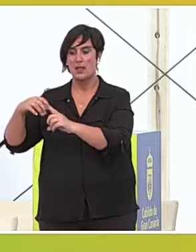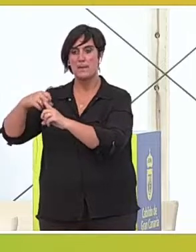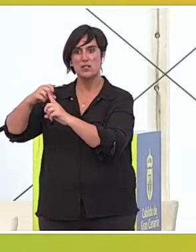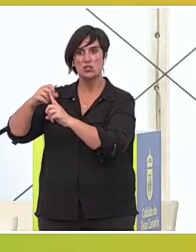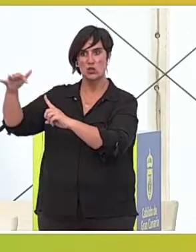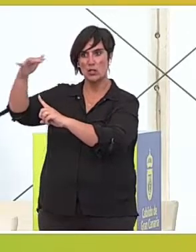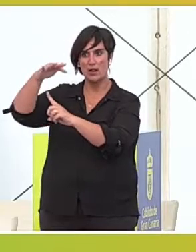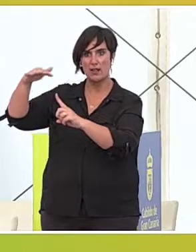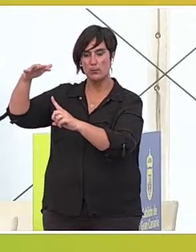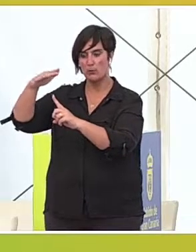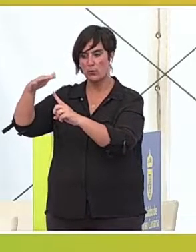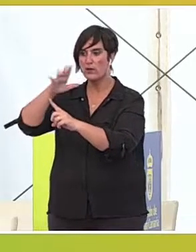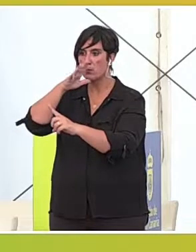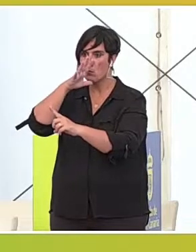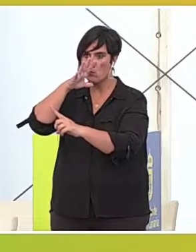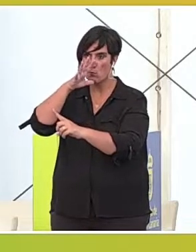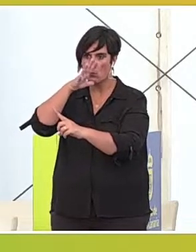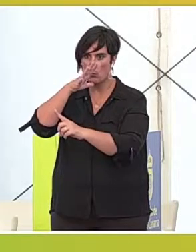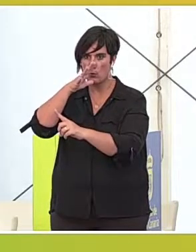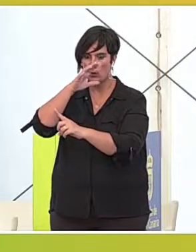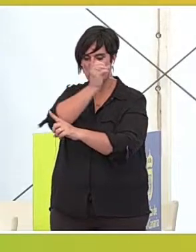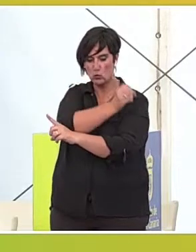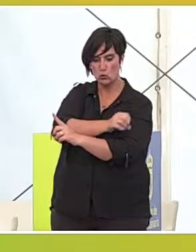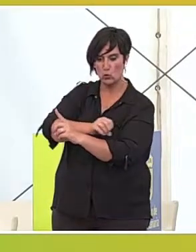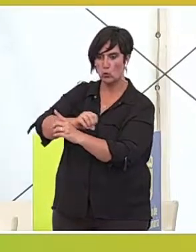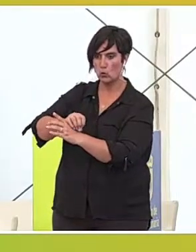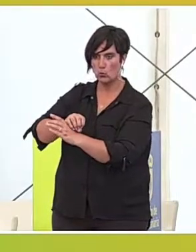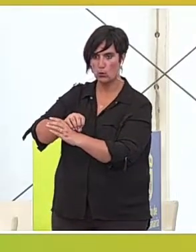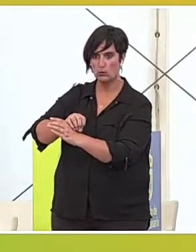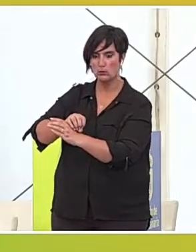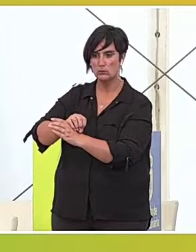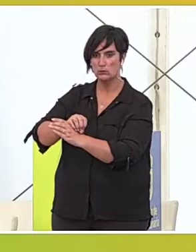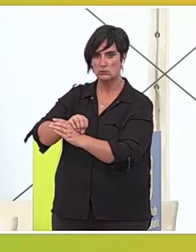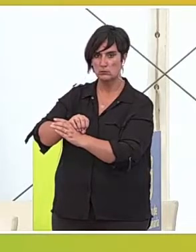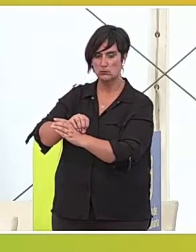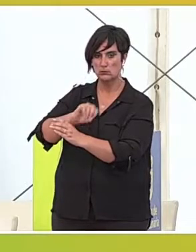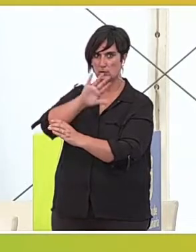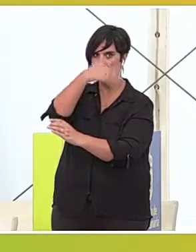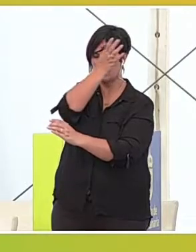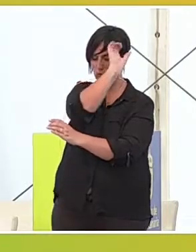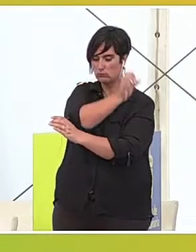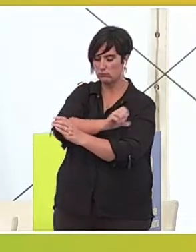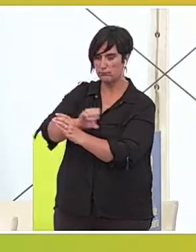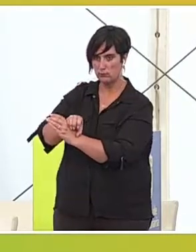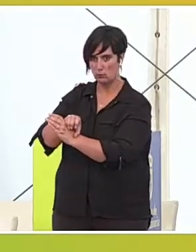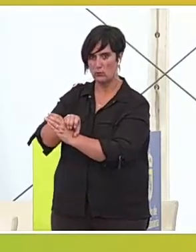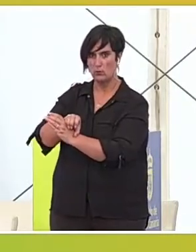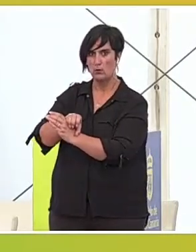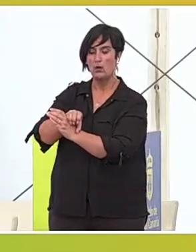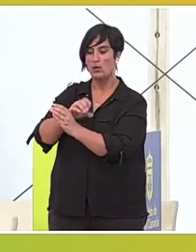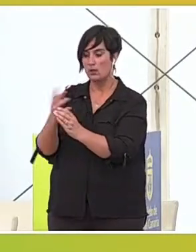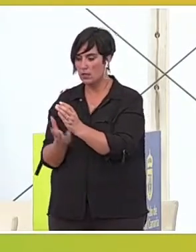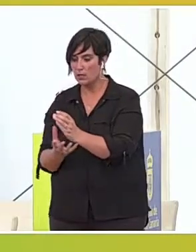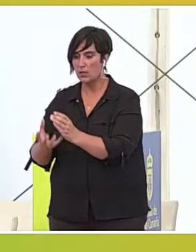atmosférica porque le hemos conducido un tubo del exterior. Se recogería